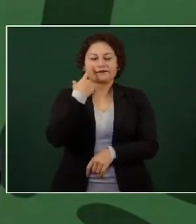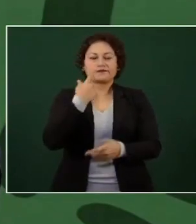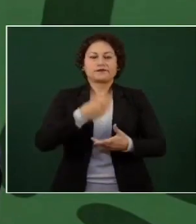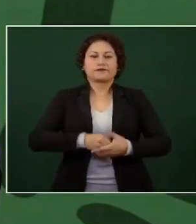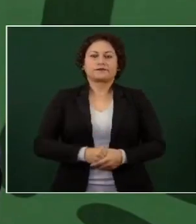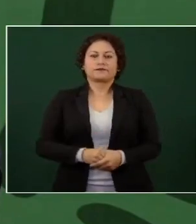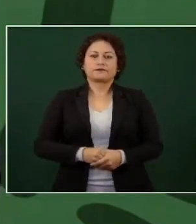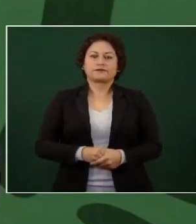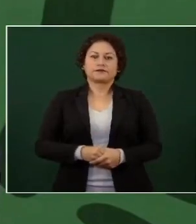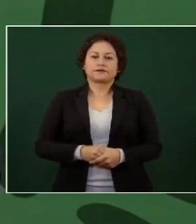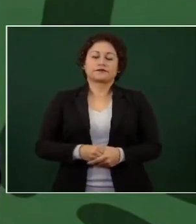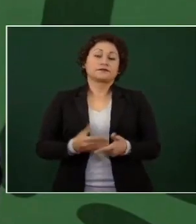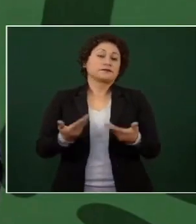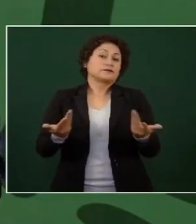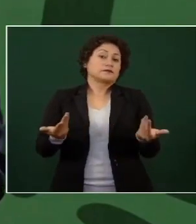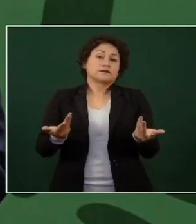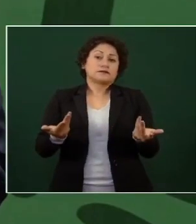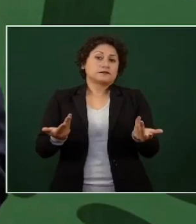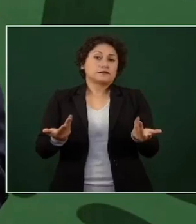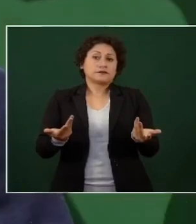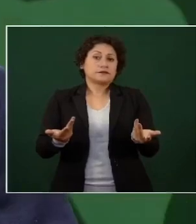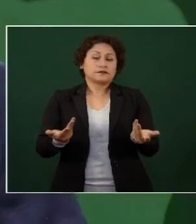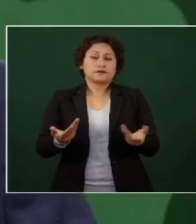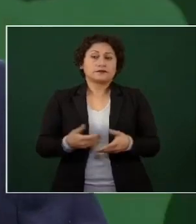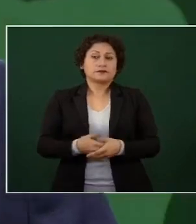Pues han habido